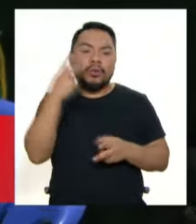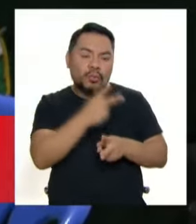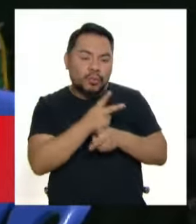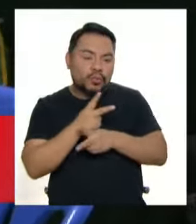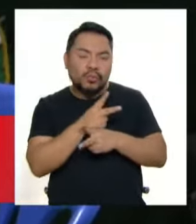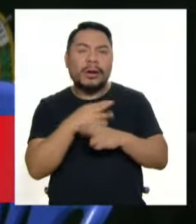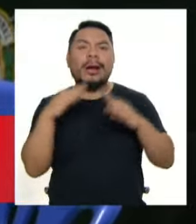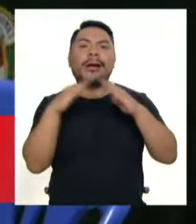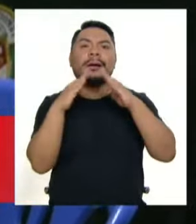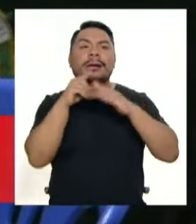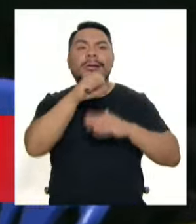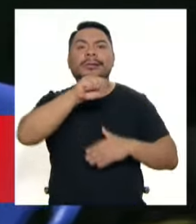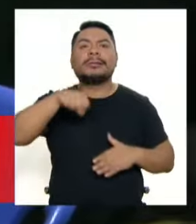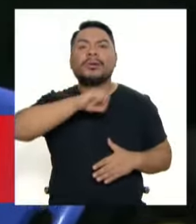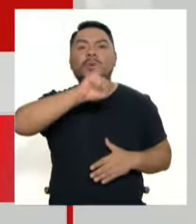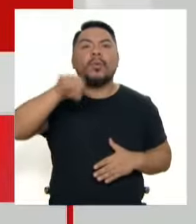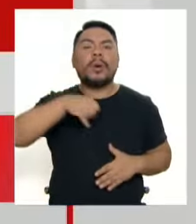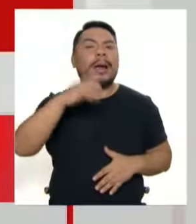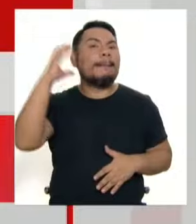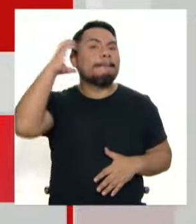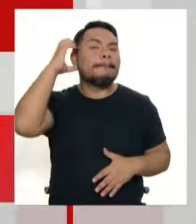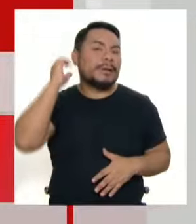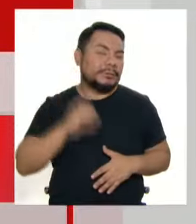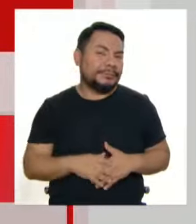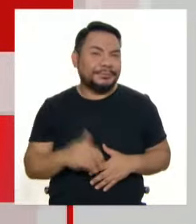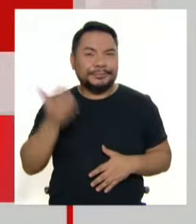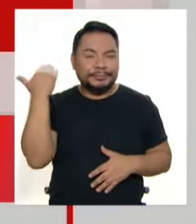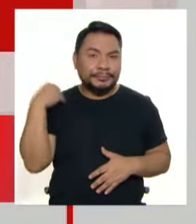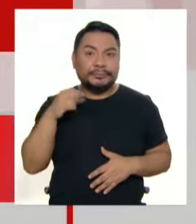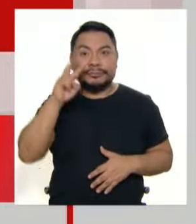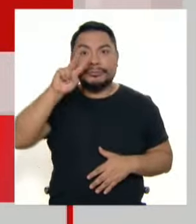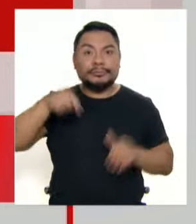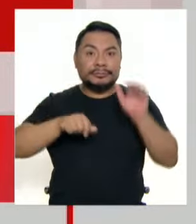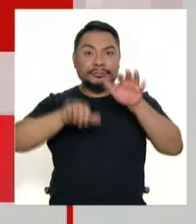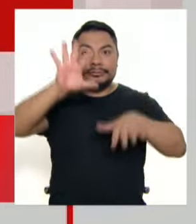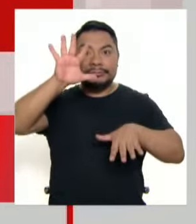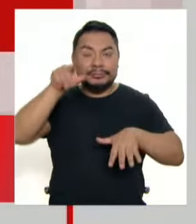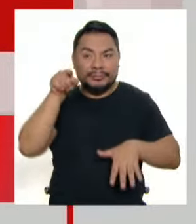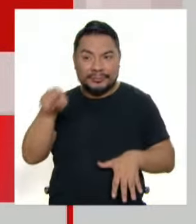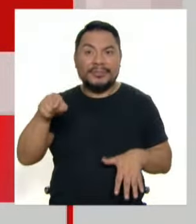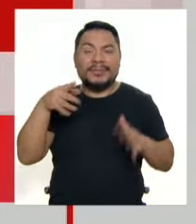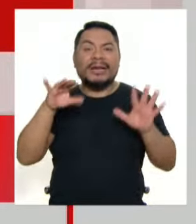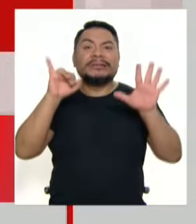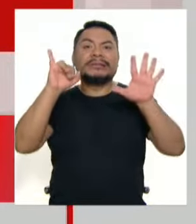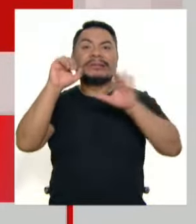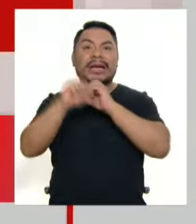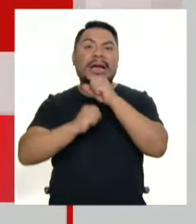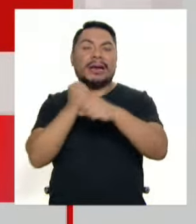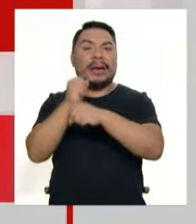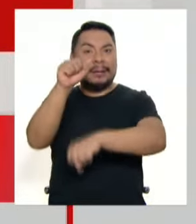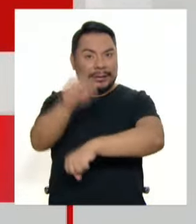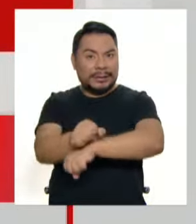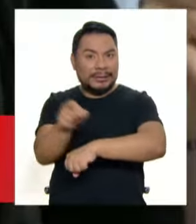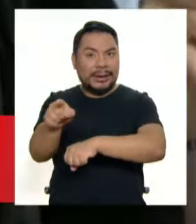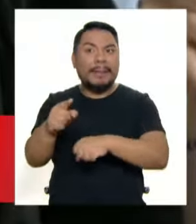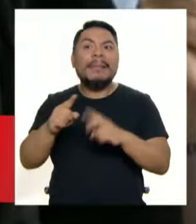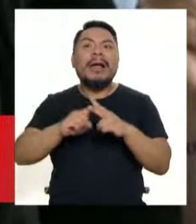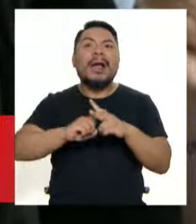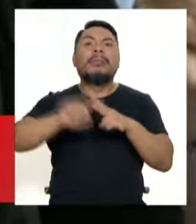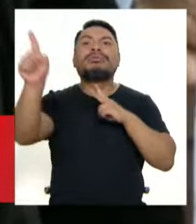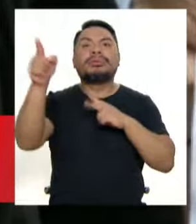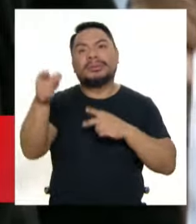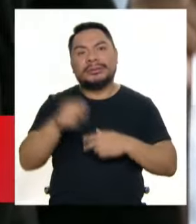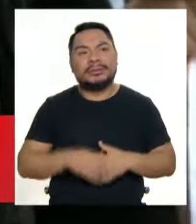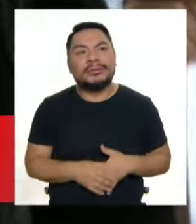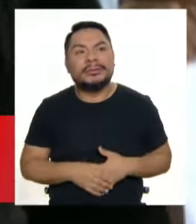en una casa de San Juan de Miraflores. En el 2015 fue sentenciada a 6 años de prisión, pero escapó. El